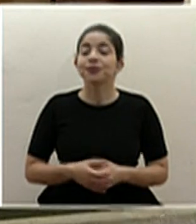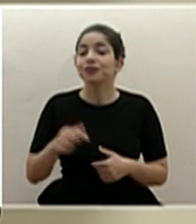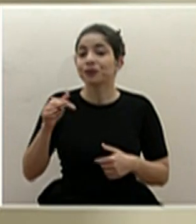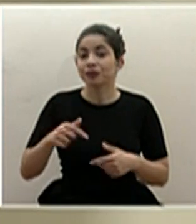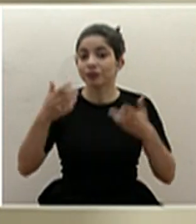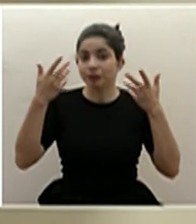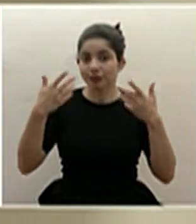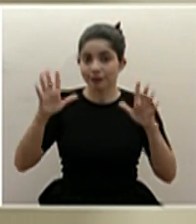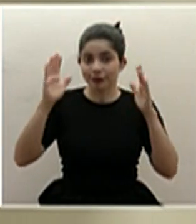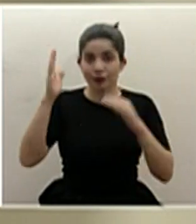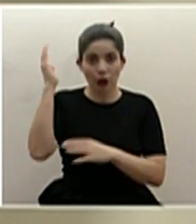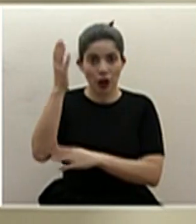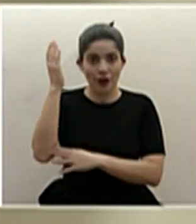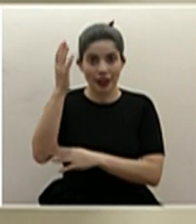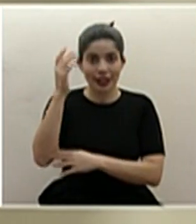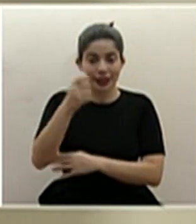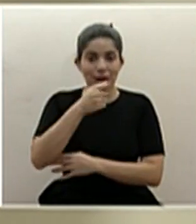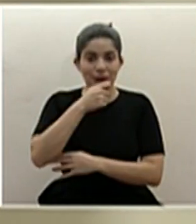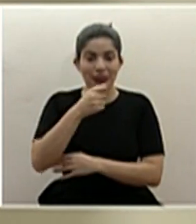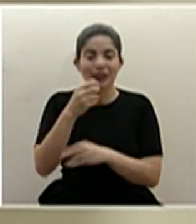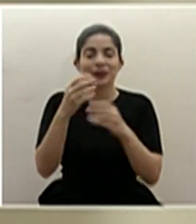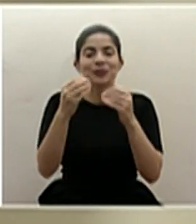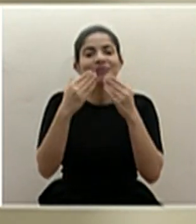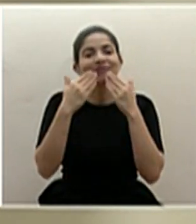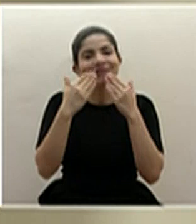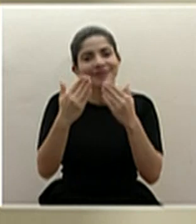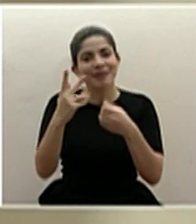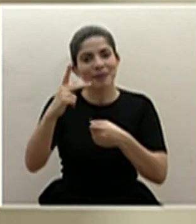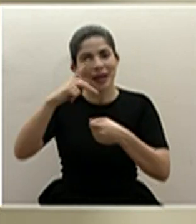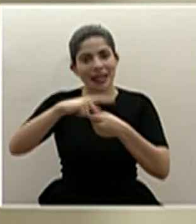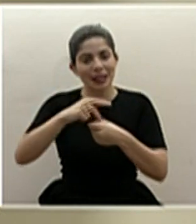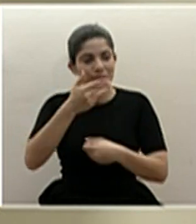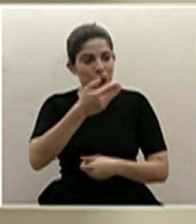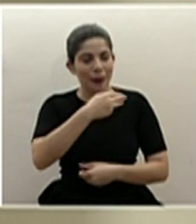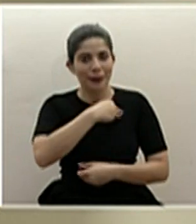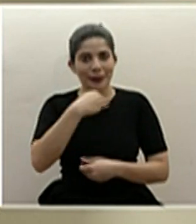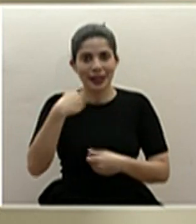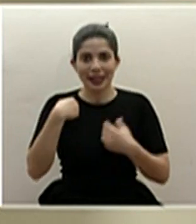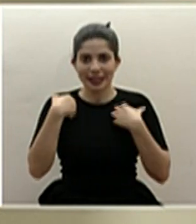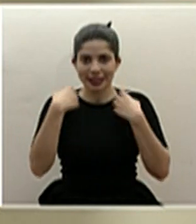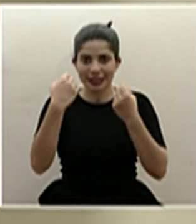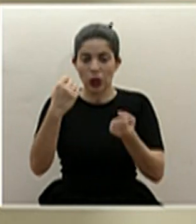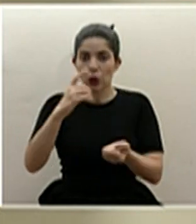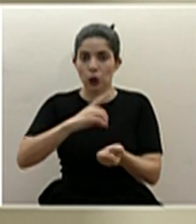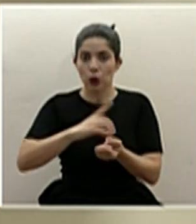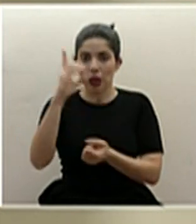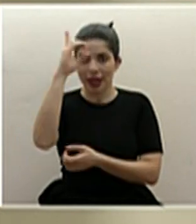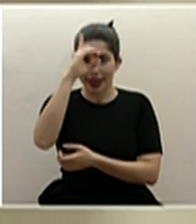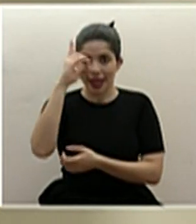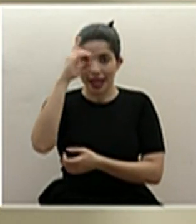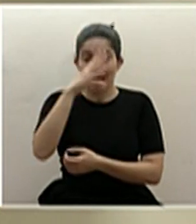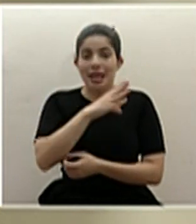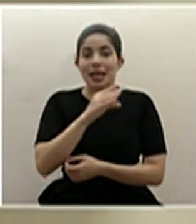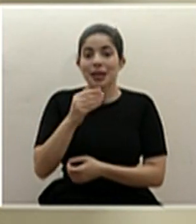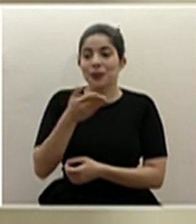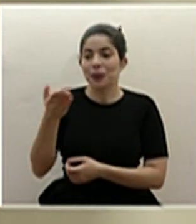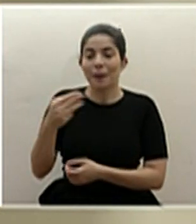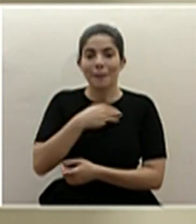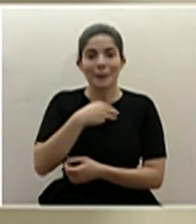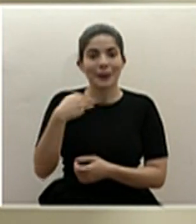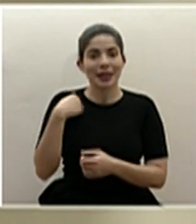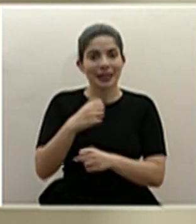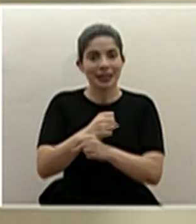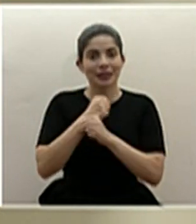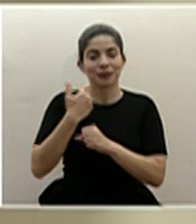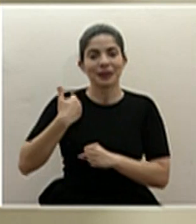Damos por concluida esta conferencia de prensa. Agradecemos la participación del ministro de Salud, el doctor Daniel Salas, y el ministro de